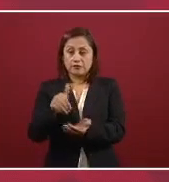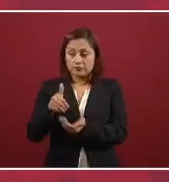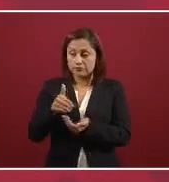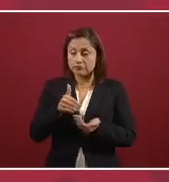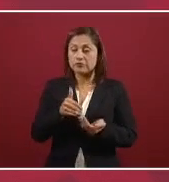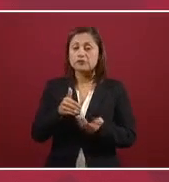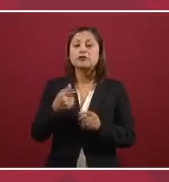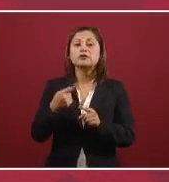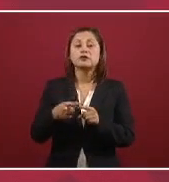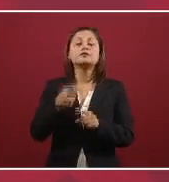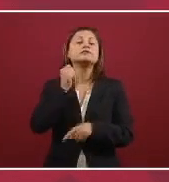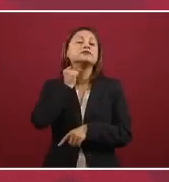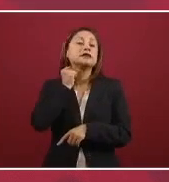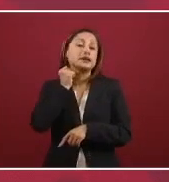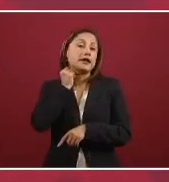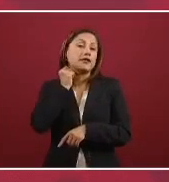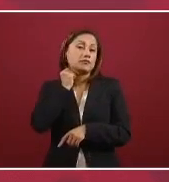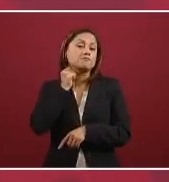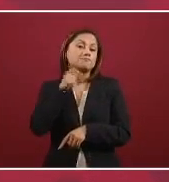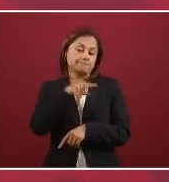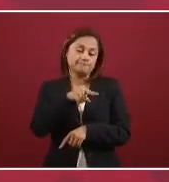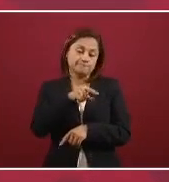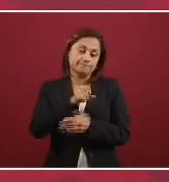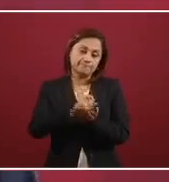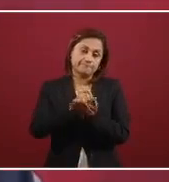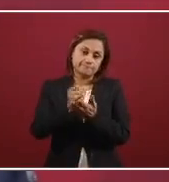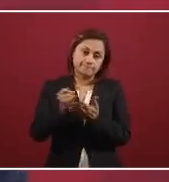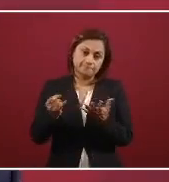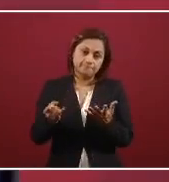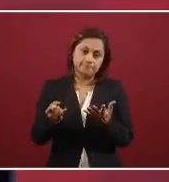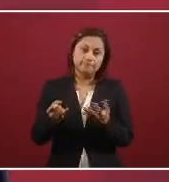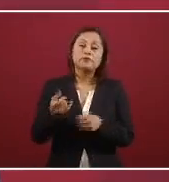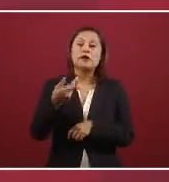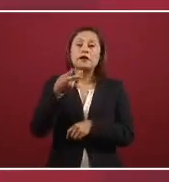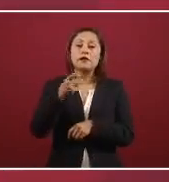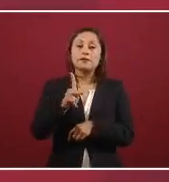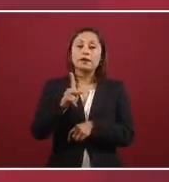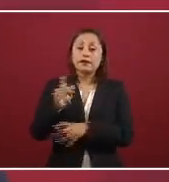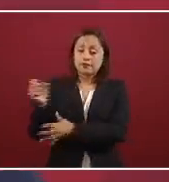Senado, pero en lo que tiene que ver con el presupuesto,